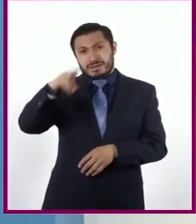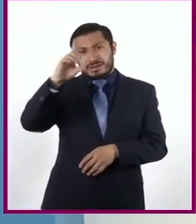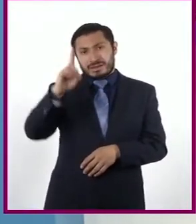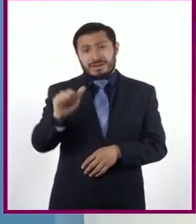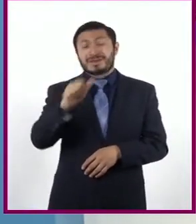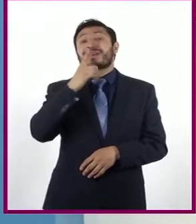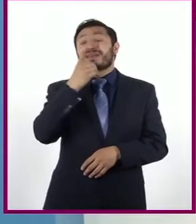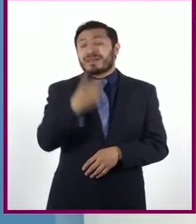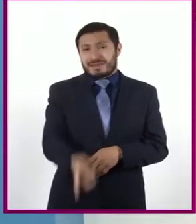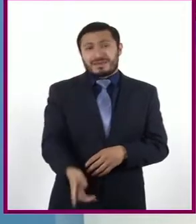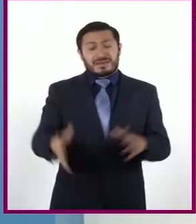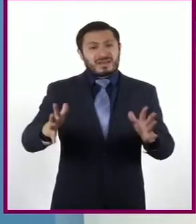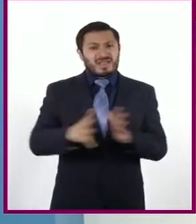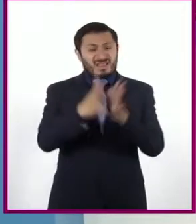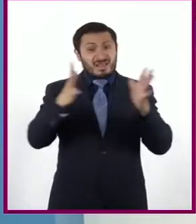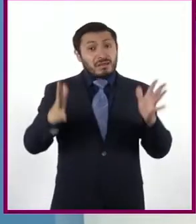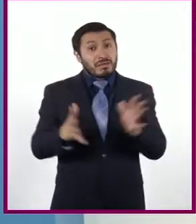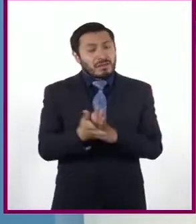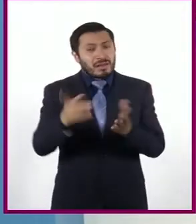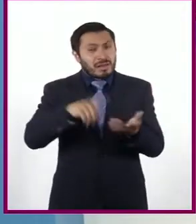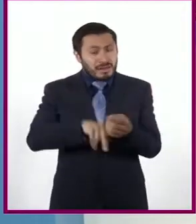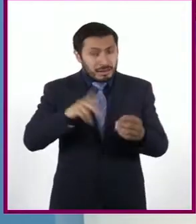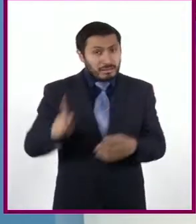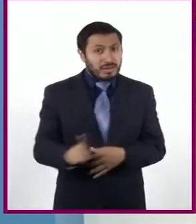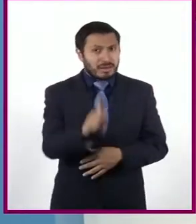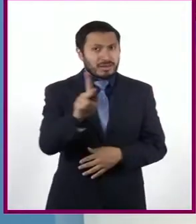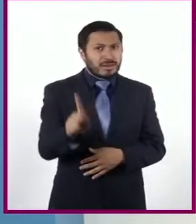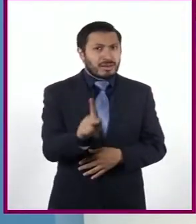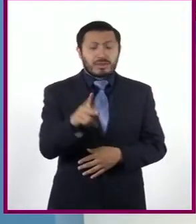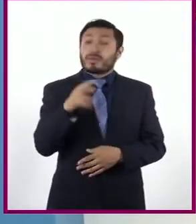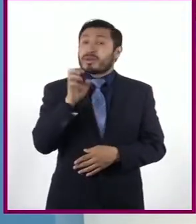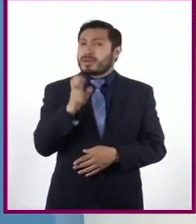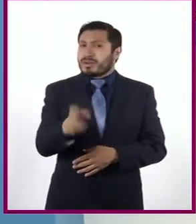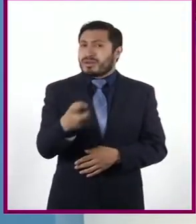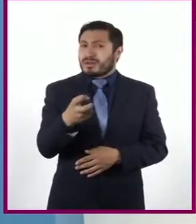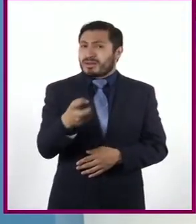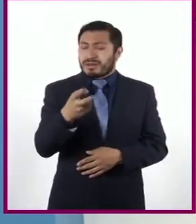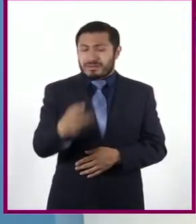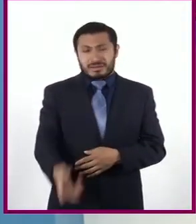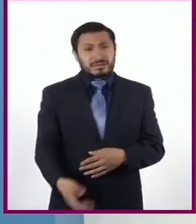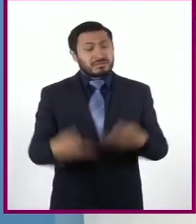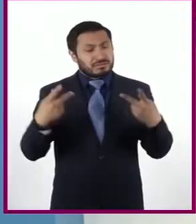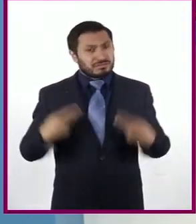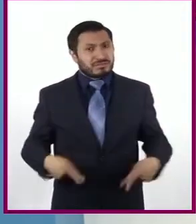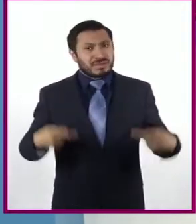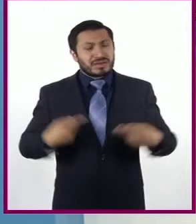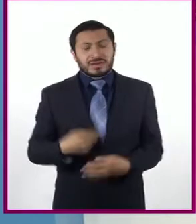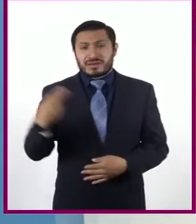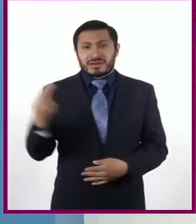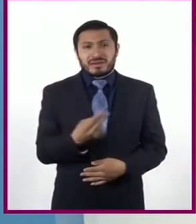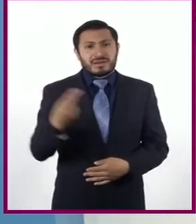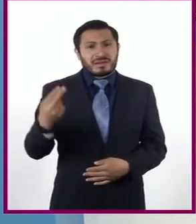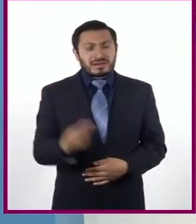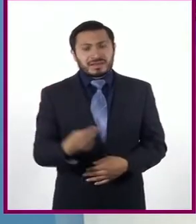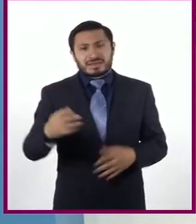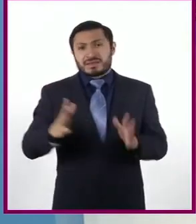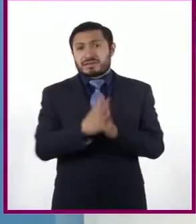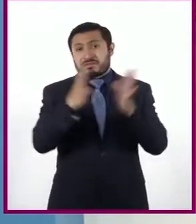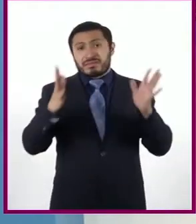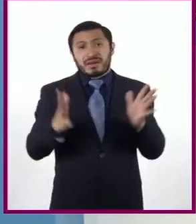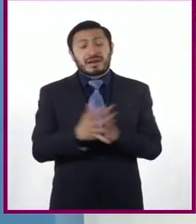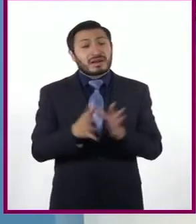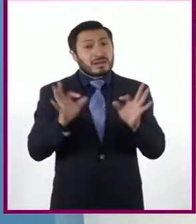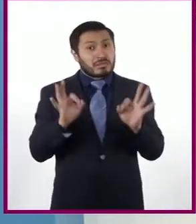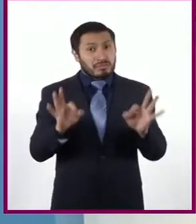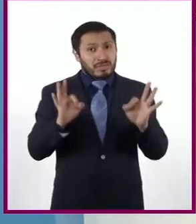dice que ser ciudadana significa que formas parte del pueblo. En este sentido, los ciudadanos requieren participar activamente, no solo